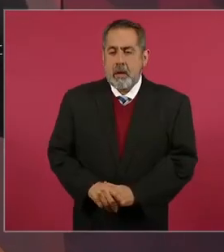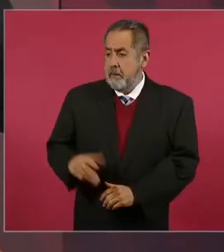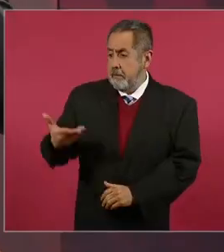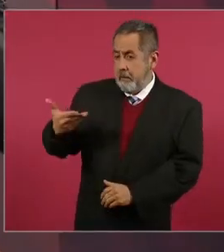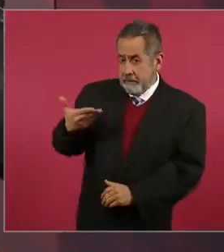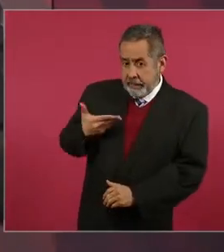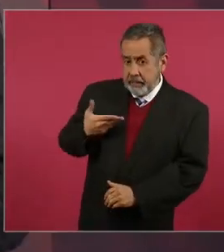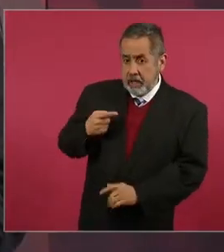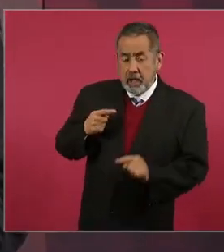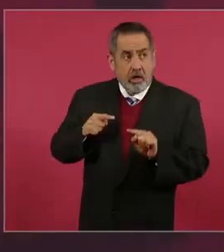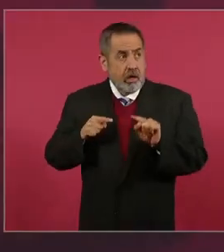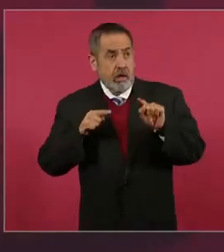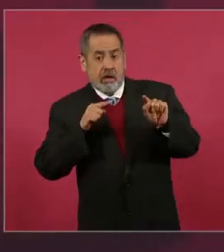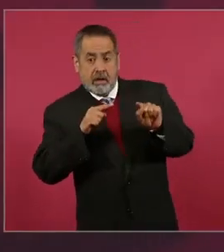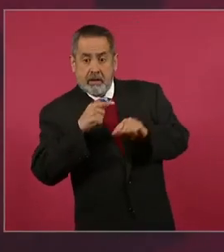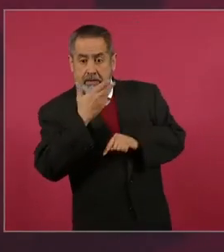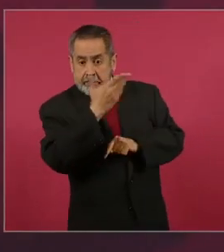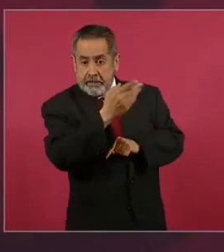unas grabaciones